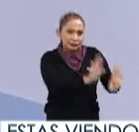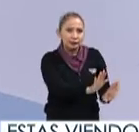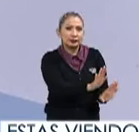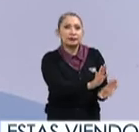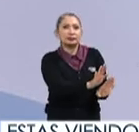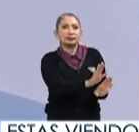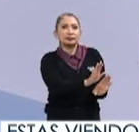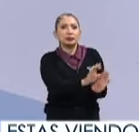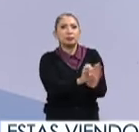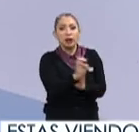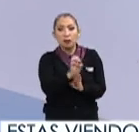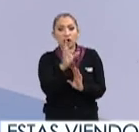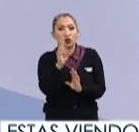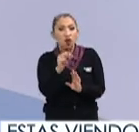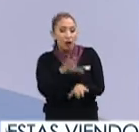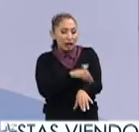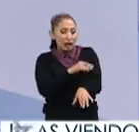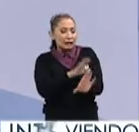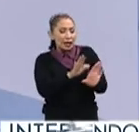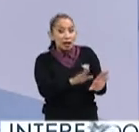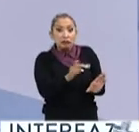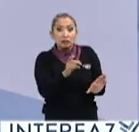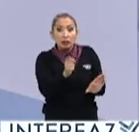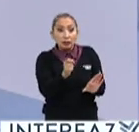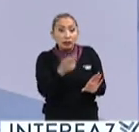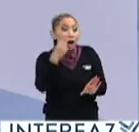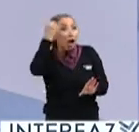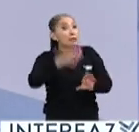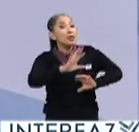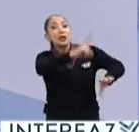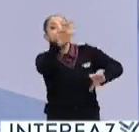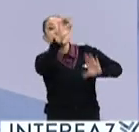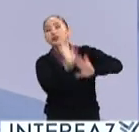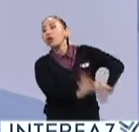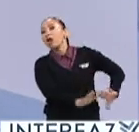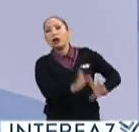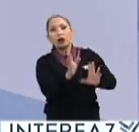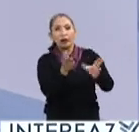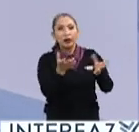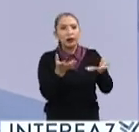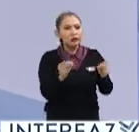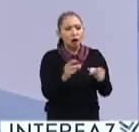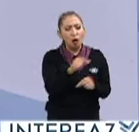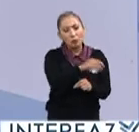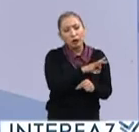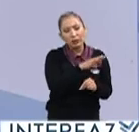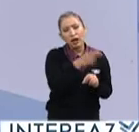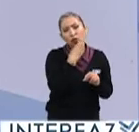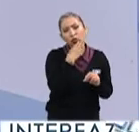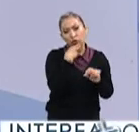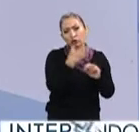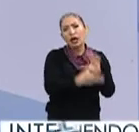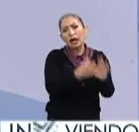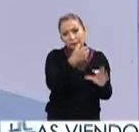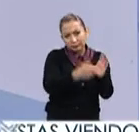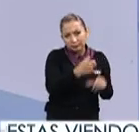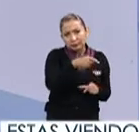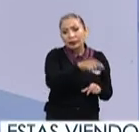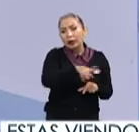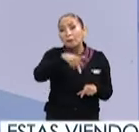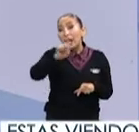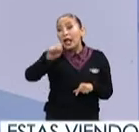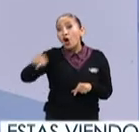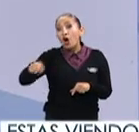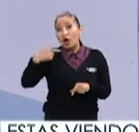decir, el que ya no se utiliza como energía no significa necesariamente que dejen de explotarse ese tipo de recursos.